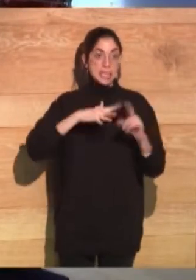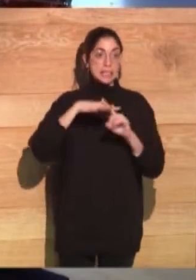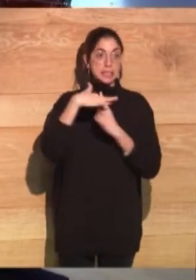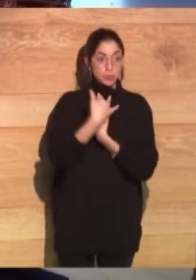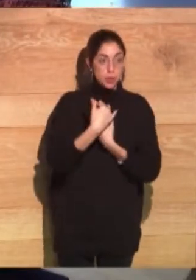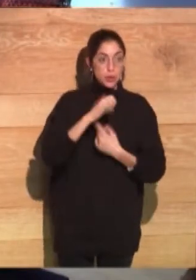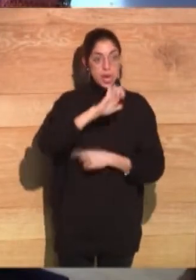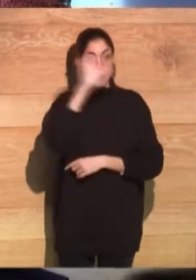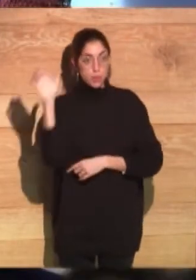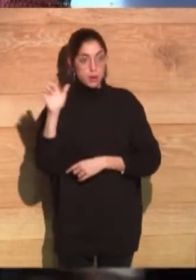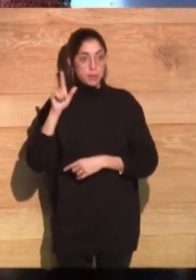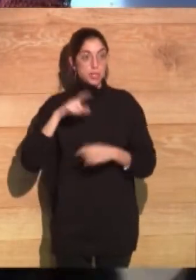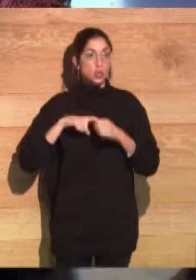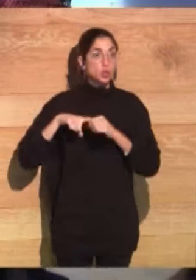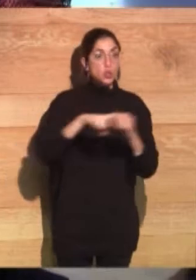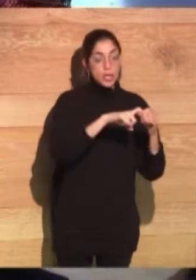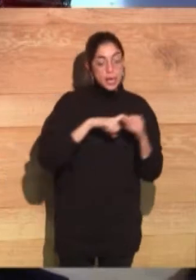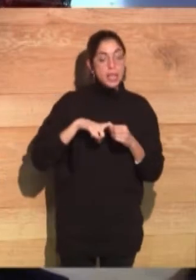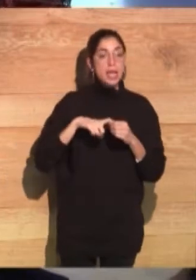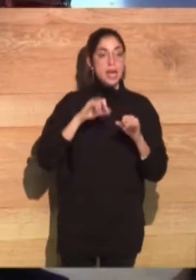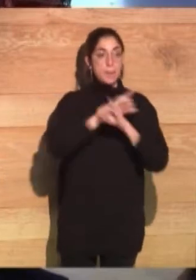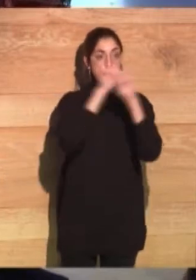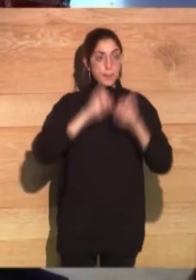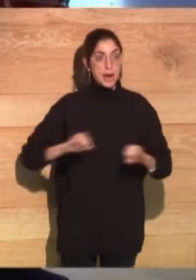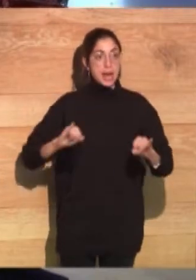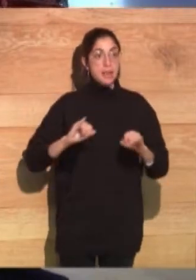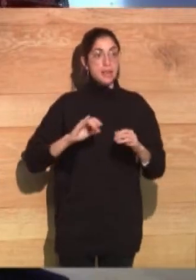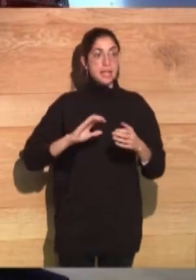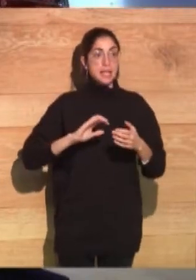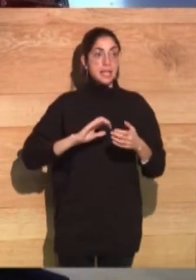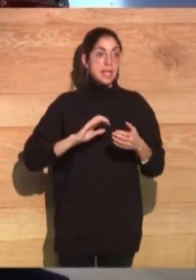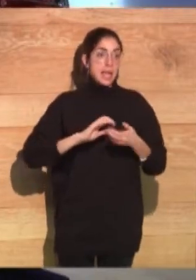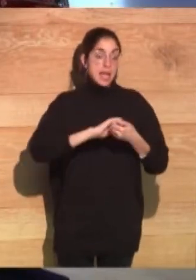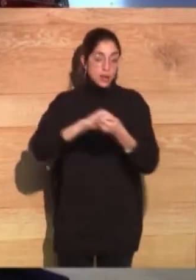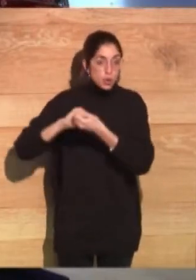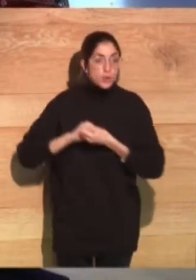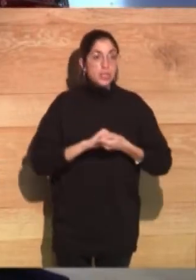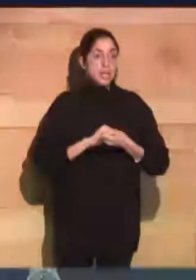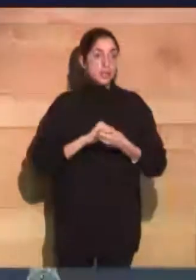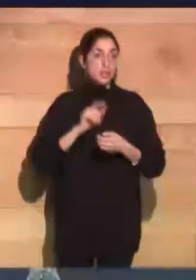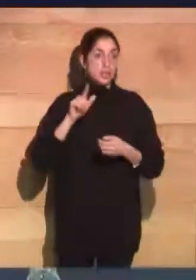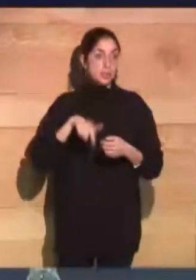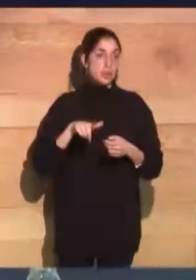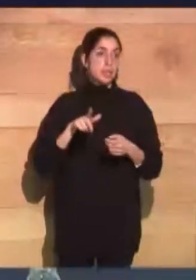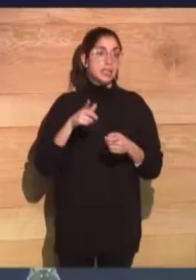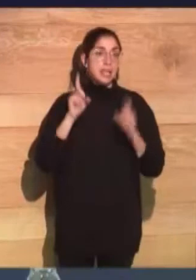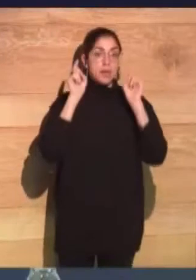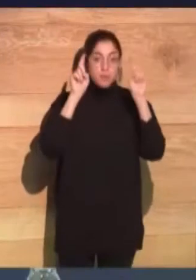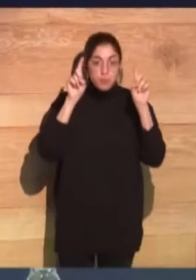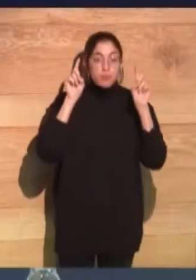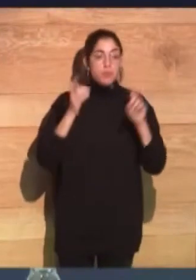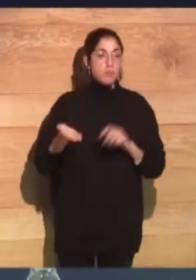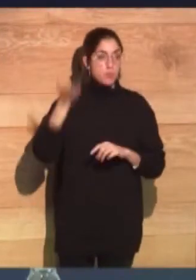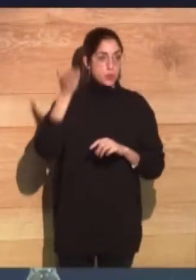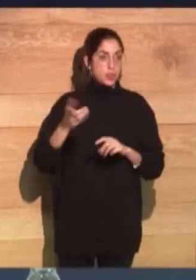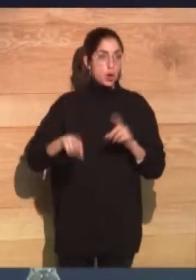como la solidaridad, la paz, la reconciliación, el rechazo a la violencia y la importancia de la educación y la formación para todos